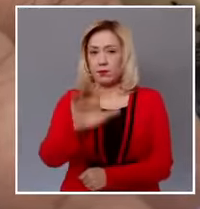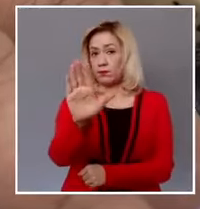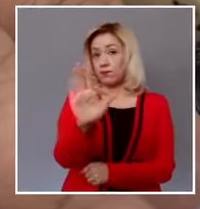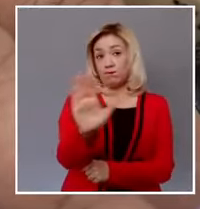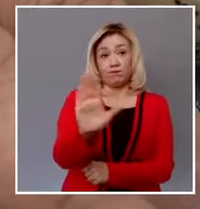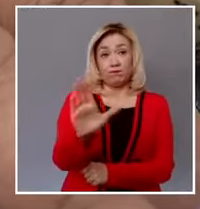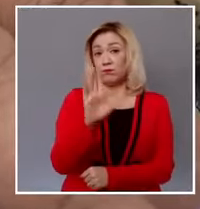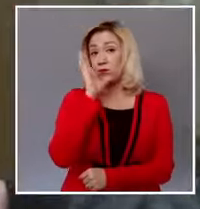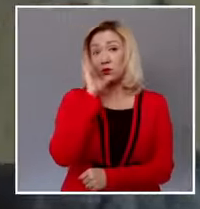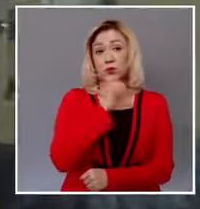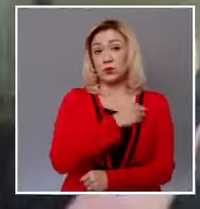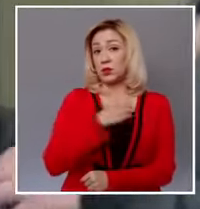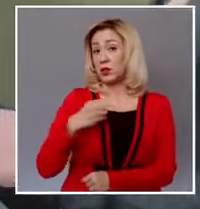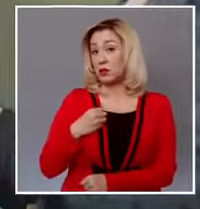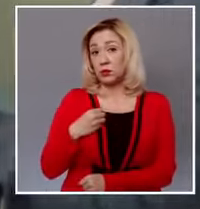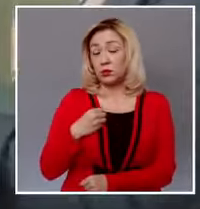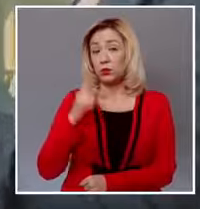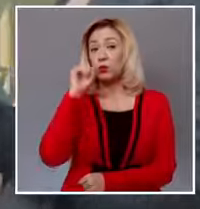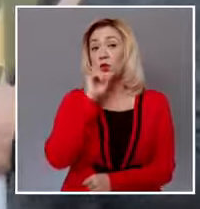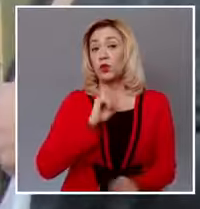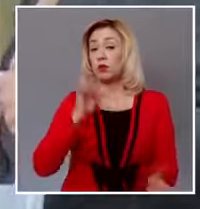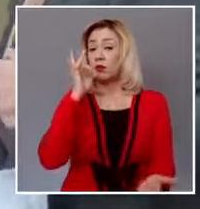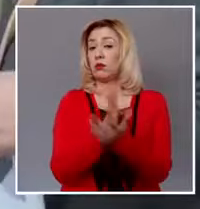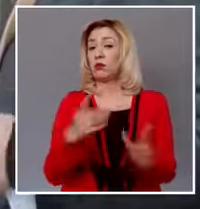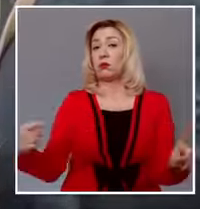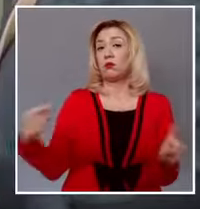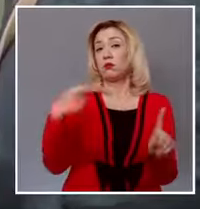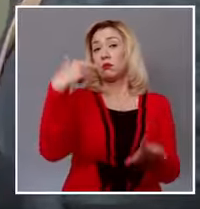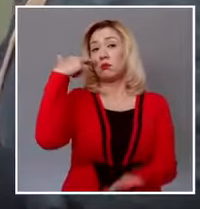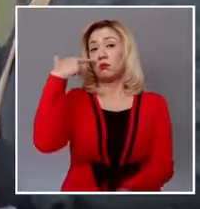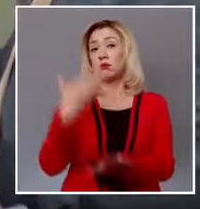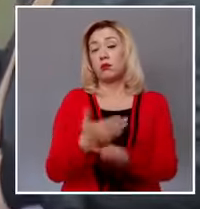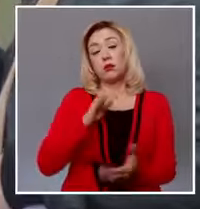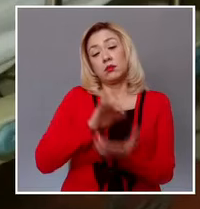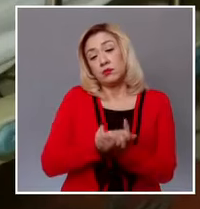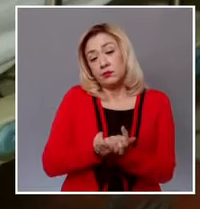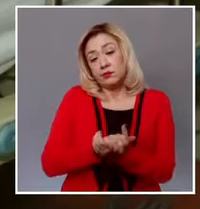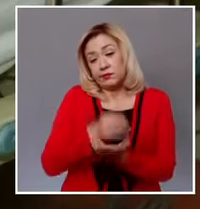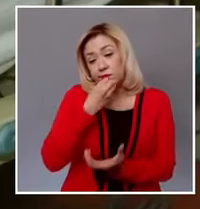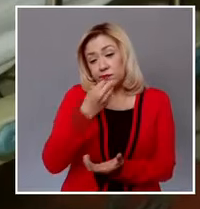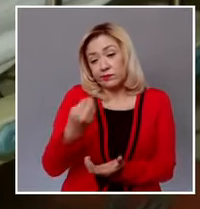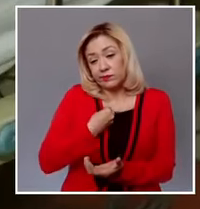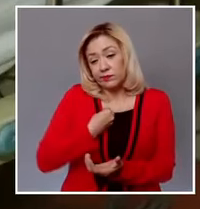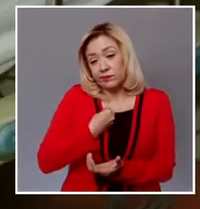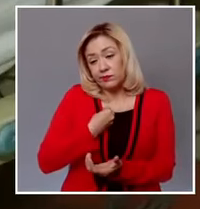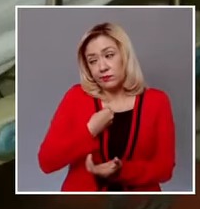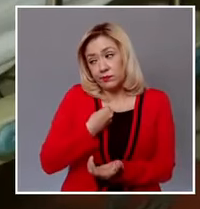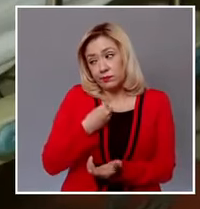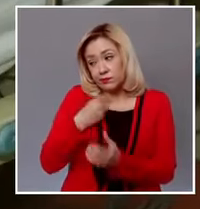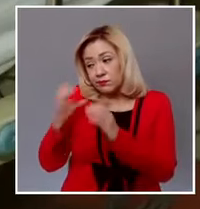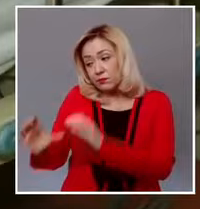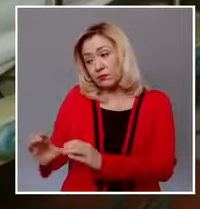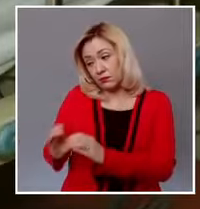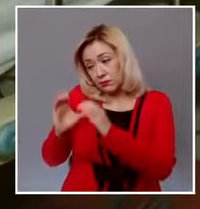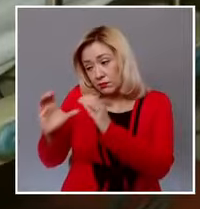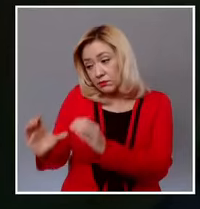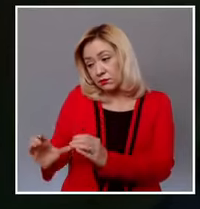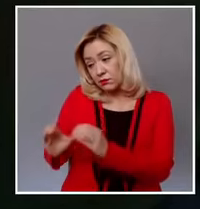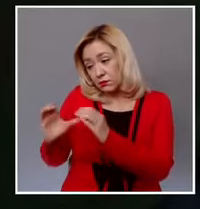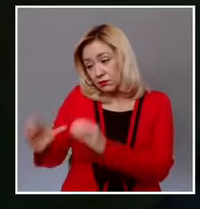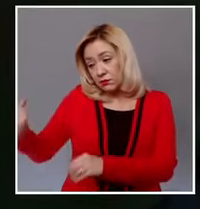en especial a mujeres, a permanecer casadas al amparo de este derecho, toda vez que los cuidados no deben recaer